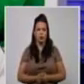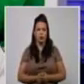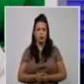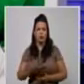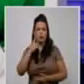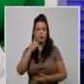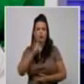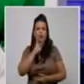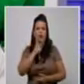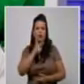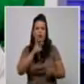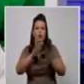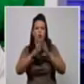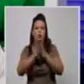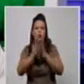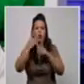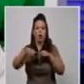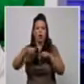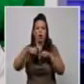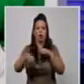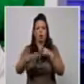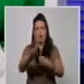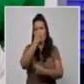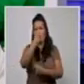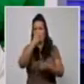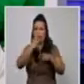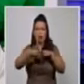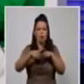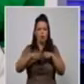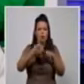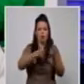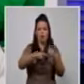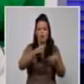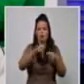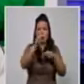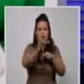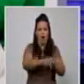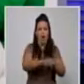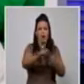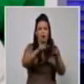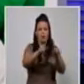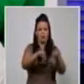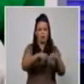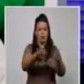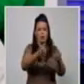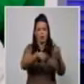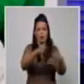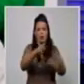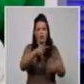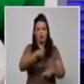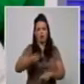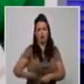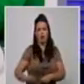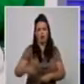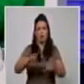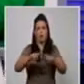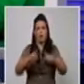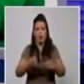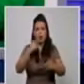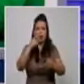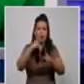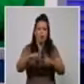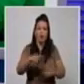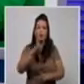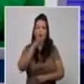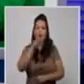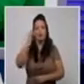venden en este lugar, y realmente es para poder conocer un poco más y consecuentemente